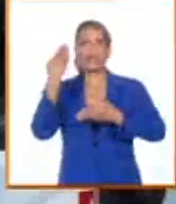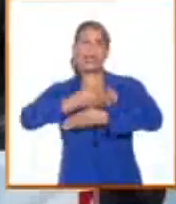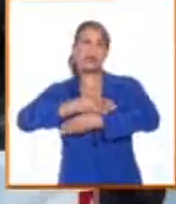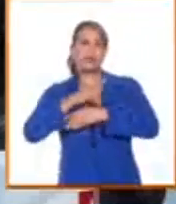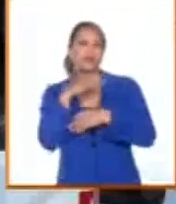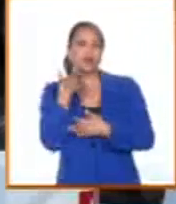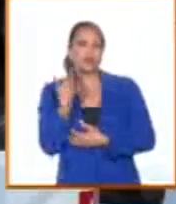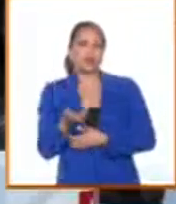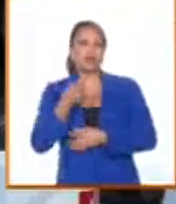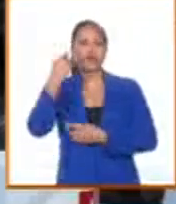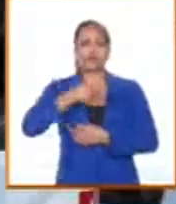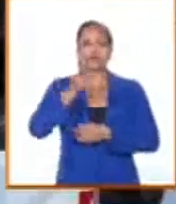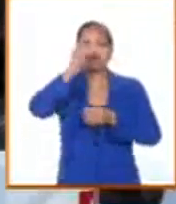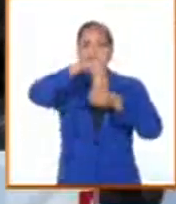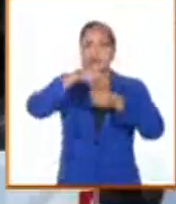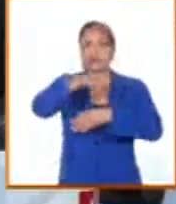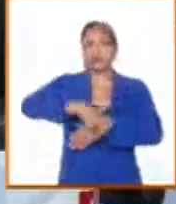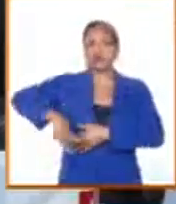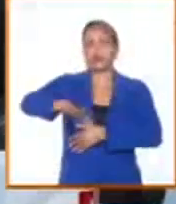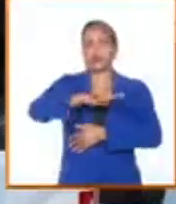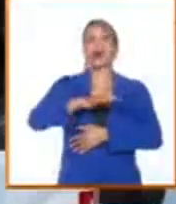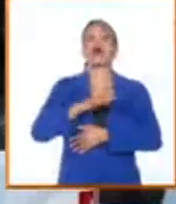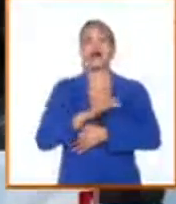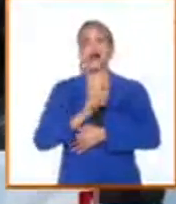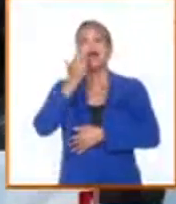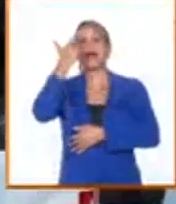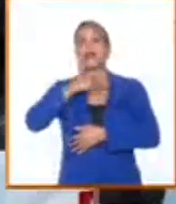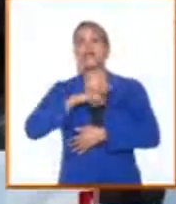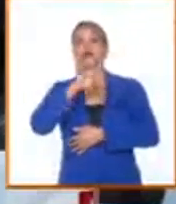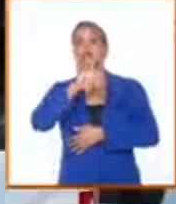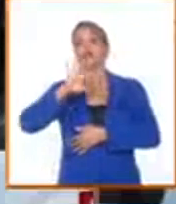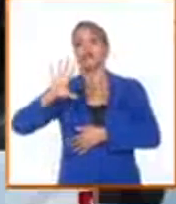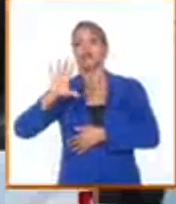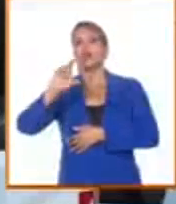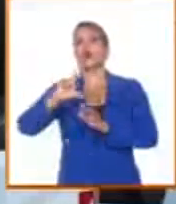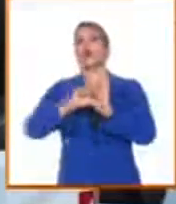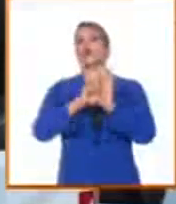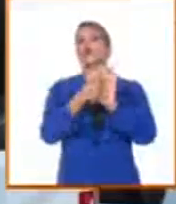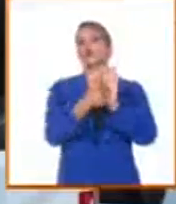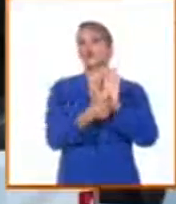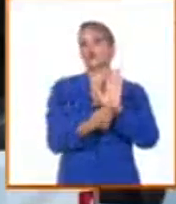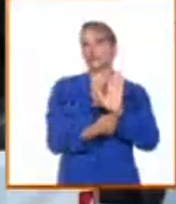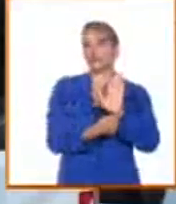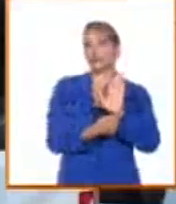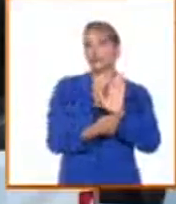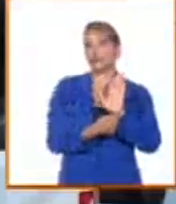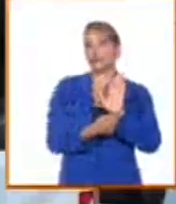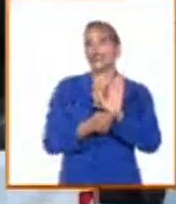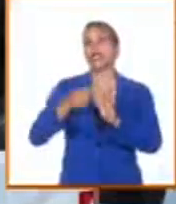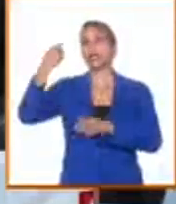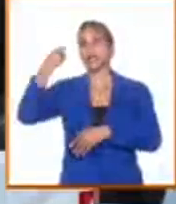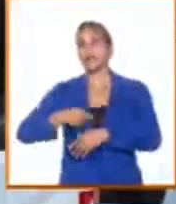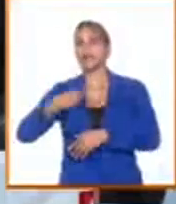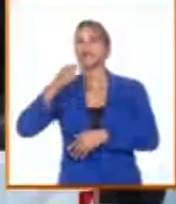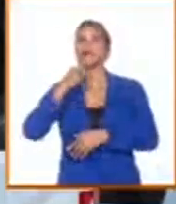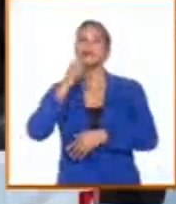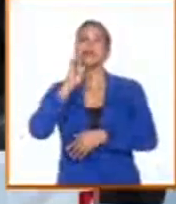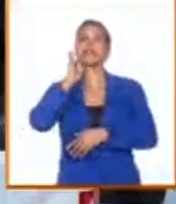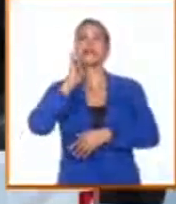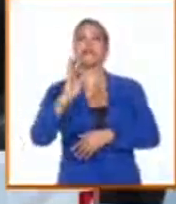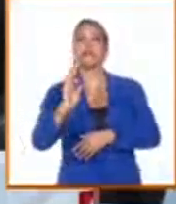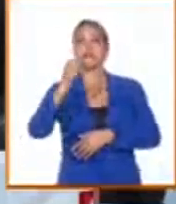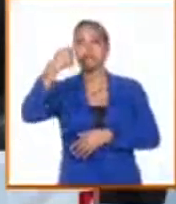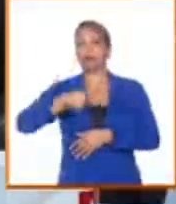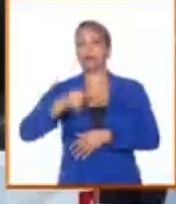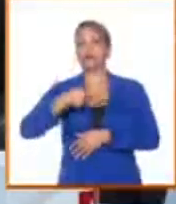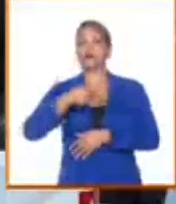esos derechos en la sociedad cubana? Los del artículo 45 de la Constitución. Estamos hablando del respeto a los derechos de los demás, del respeto al